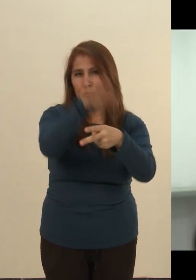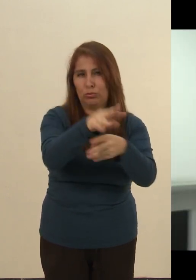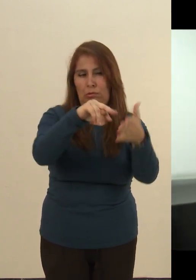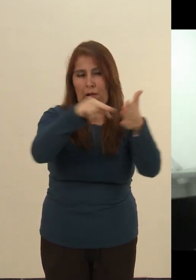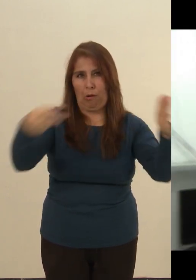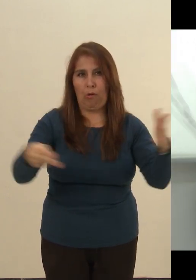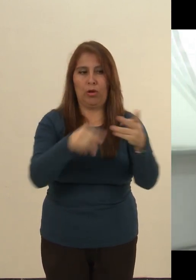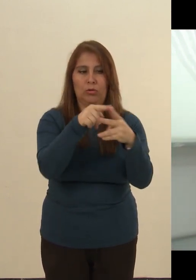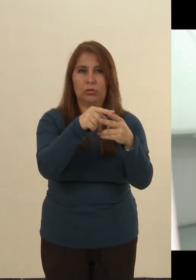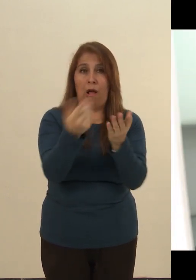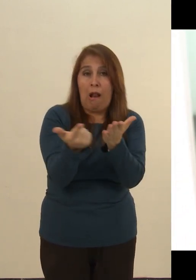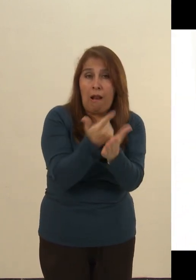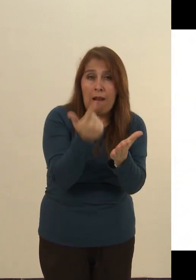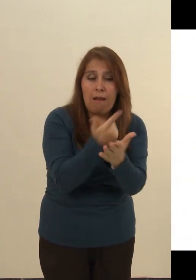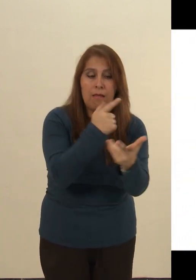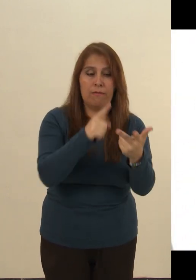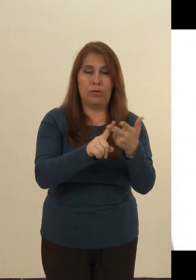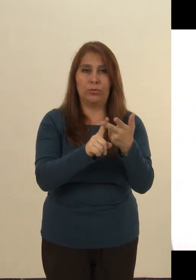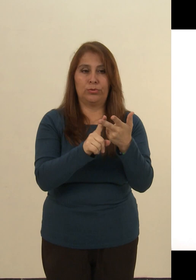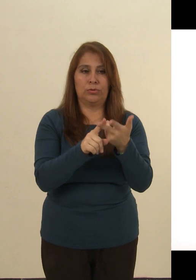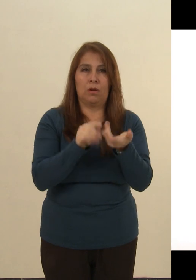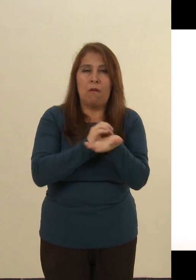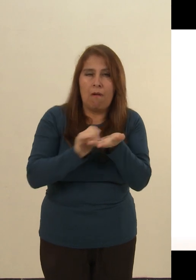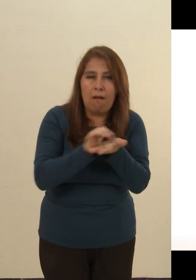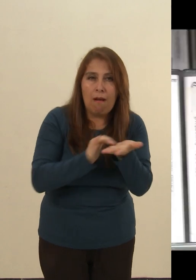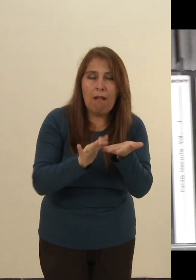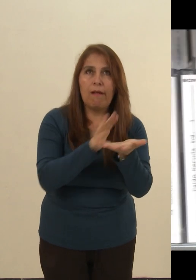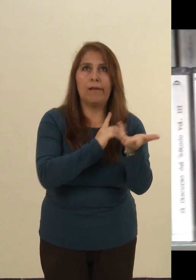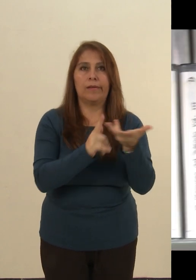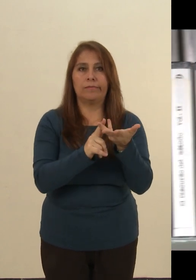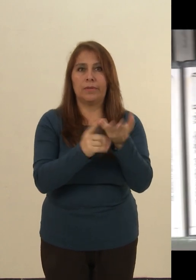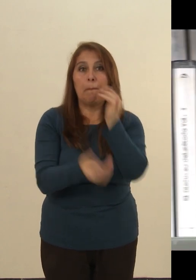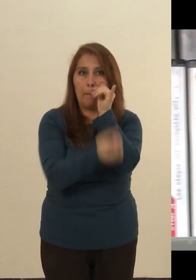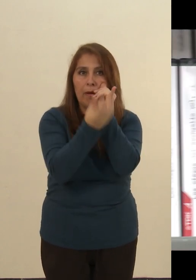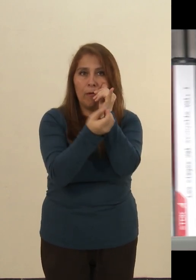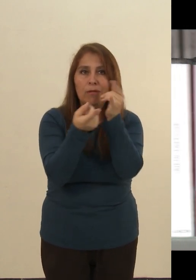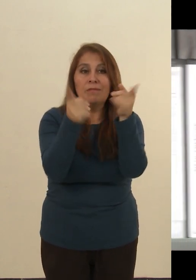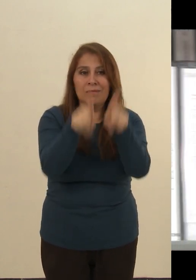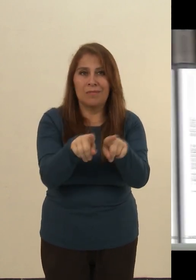son tecnológicos, bibliográficos, tiflotecnológicos y